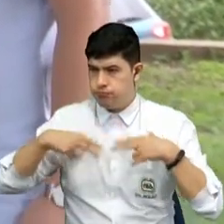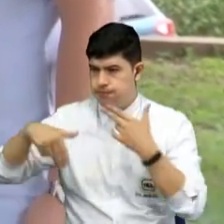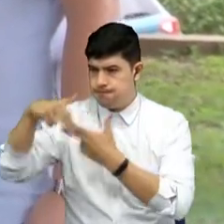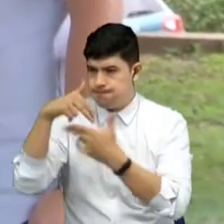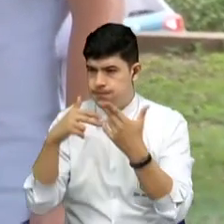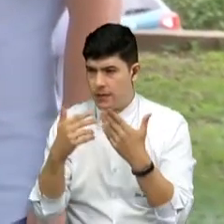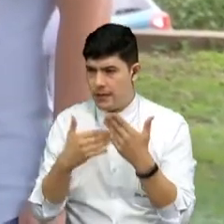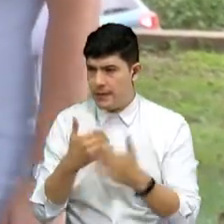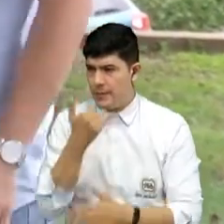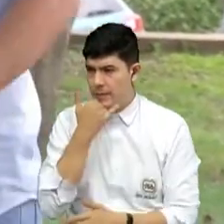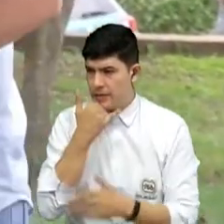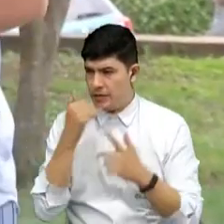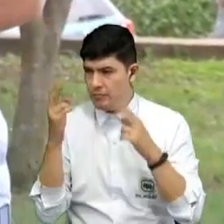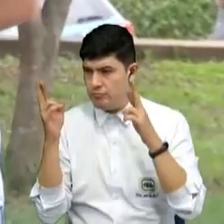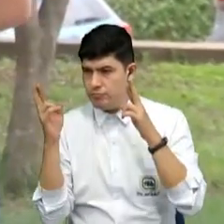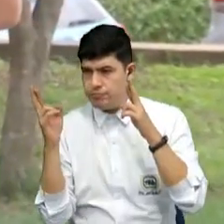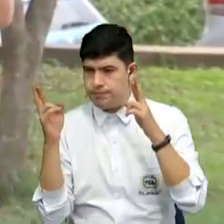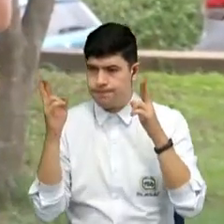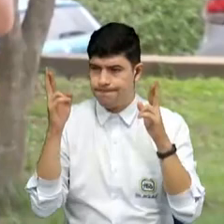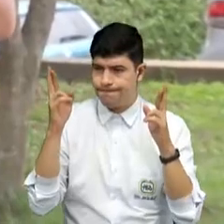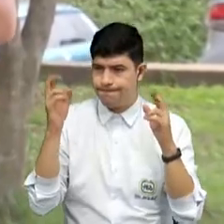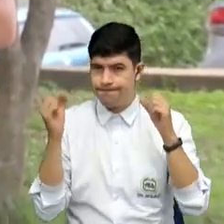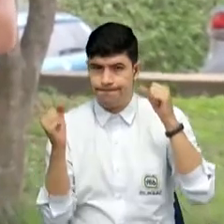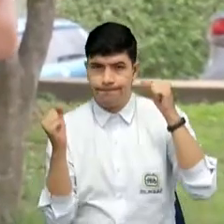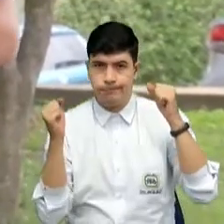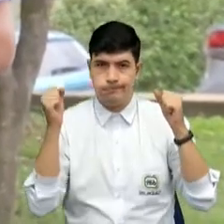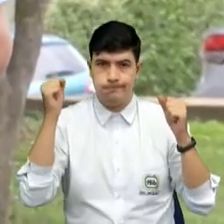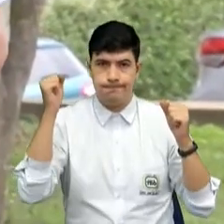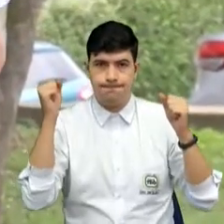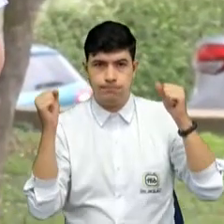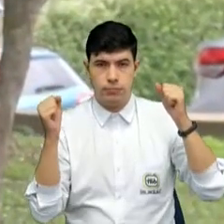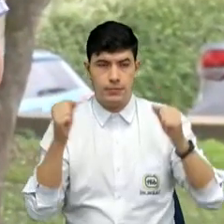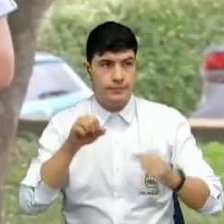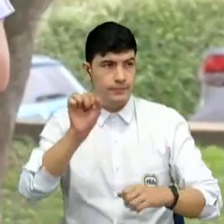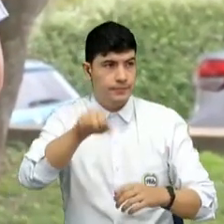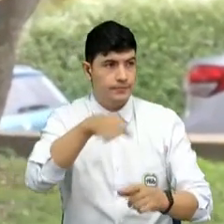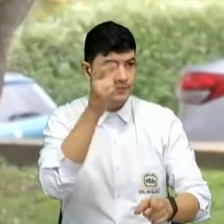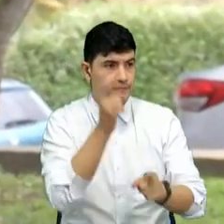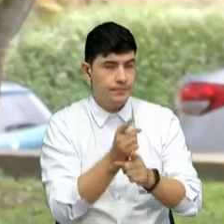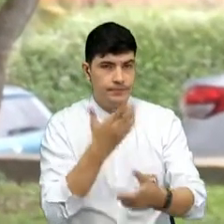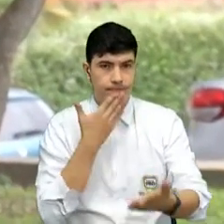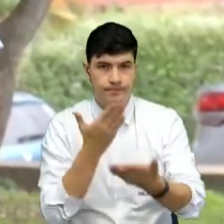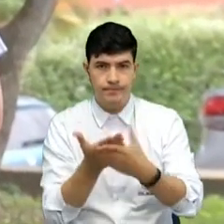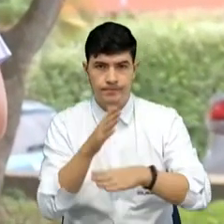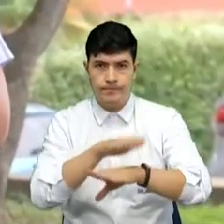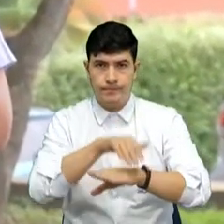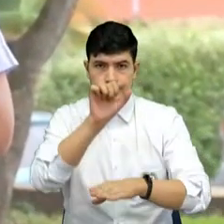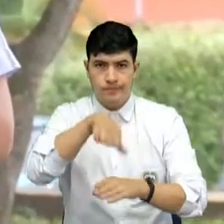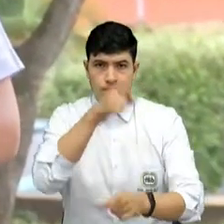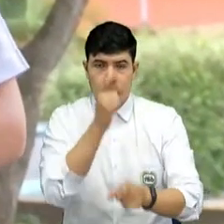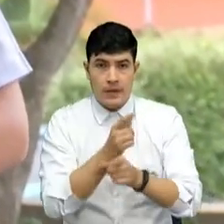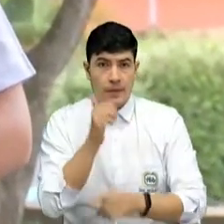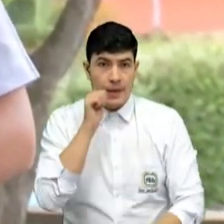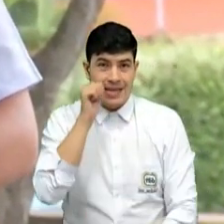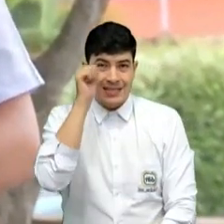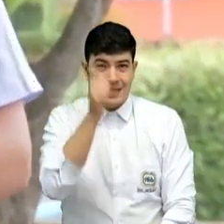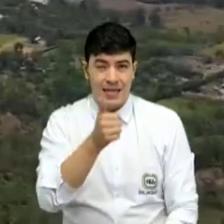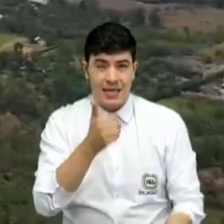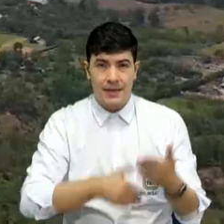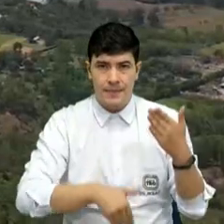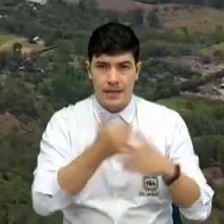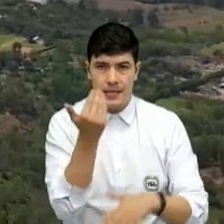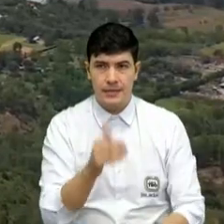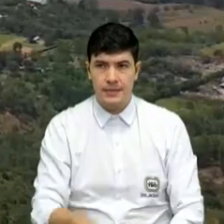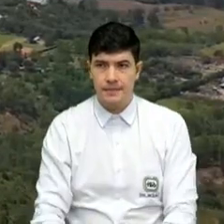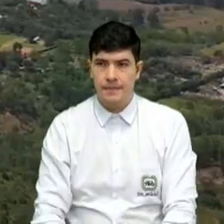parapente, ¿cómo va a ser? Bueno, muy buenas tardes, muchas gracias. La reapertura del parapente ya inicia a partir del día de mañana. Le hemos entregado